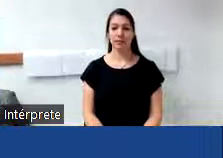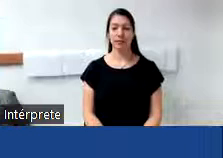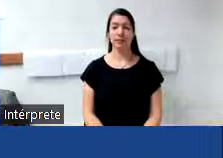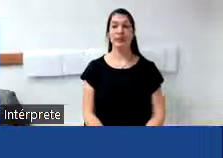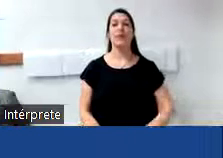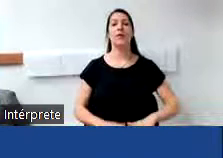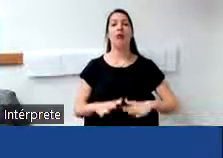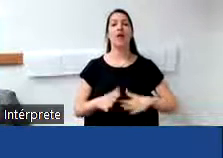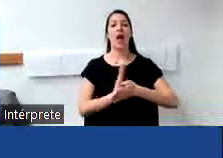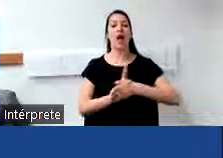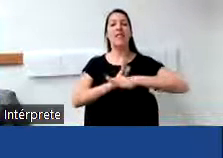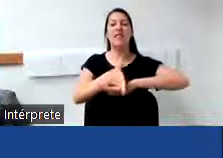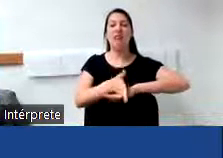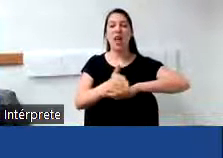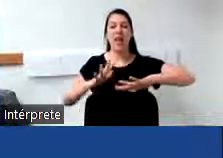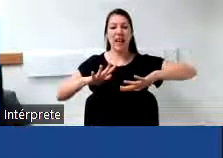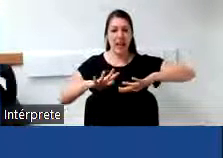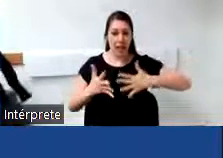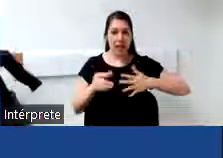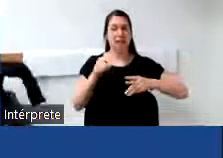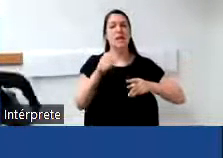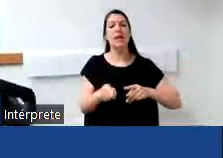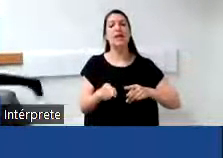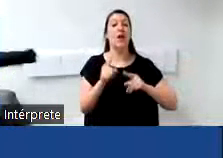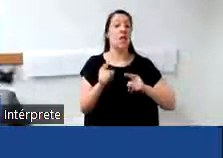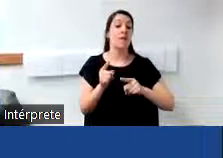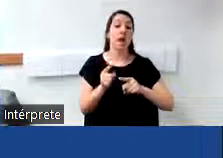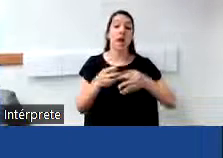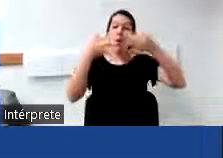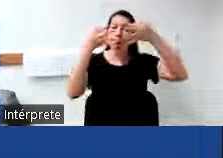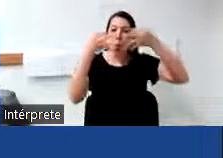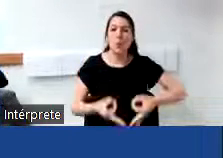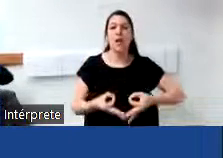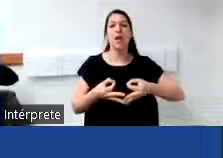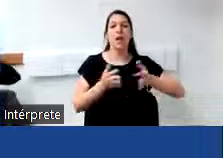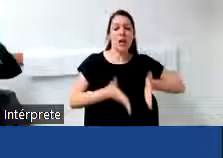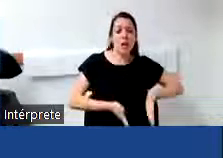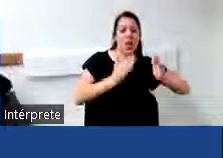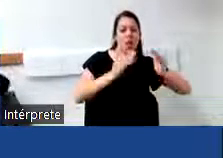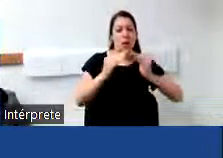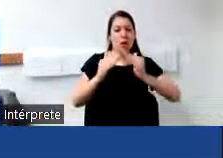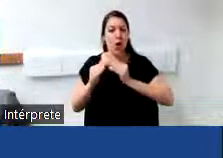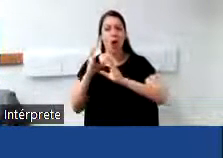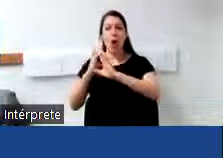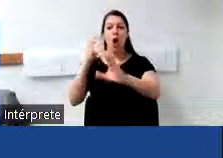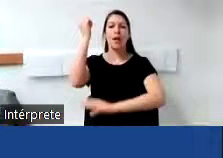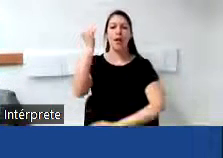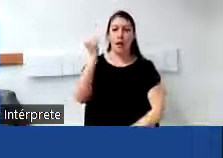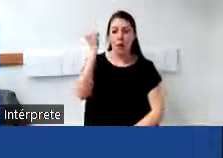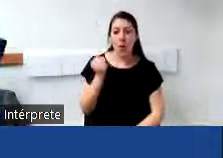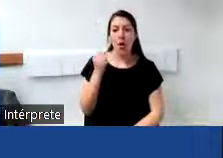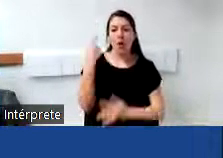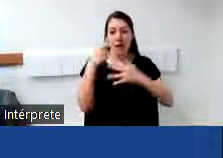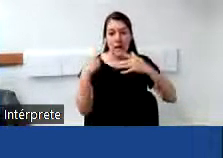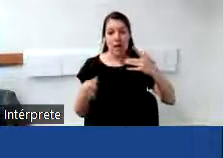Bien, ¿qué es la accesibilidad? Bueno, la accesibilidad es la condición que deben cumplir los entornos, viviendas, servicios, transportes, y herramientas para